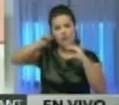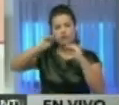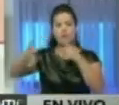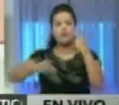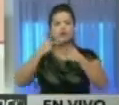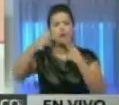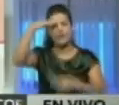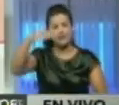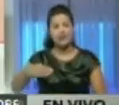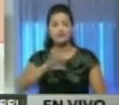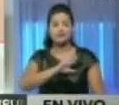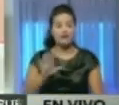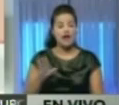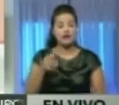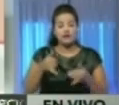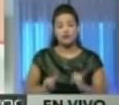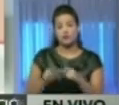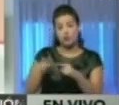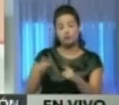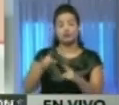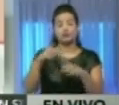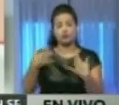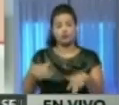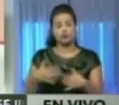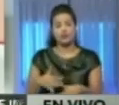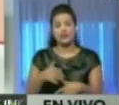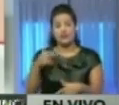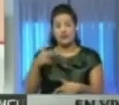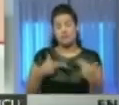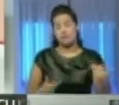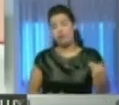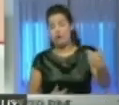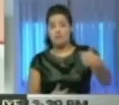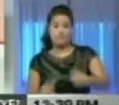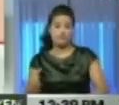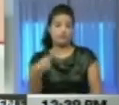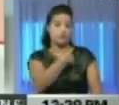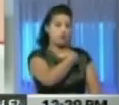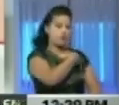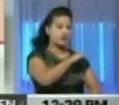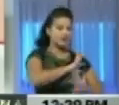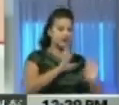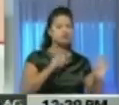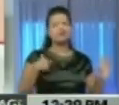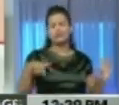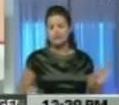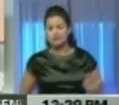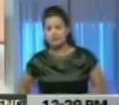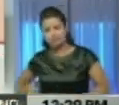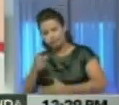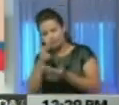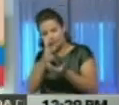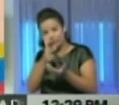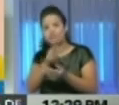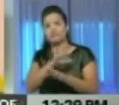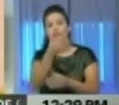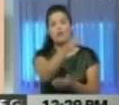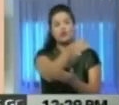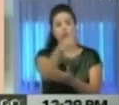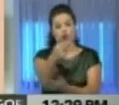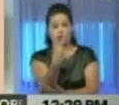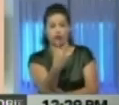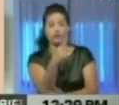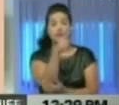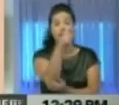hijo Mauricio Bernal logró abatir a dos sicarios que atentaron contra su vida. Uno de los ciudadanos abatidos